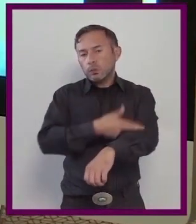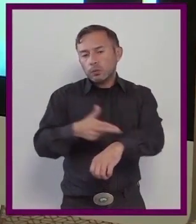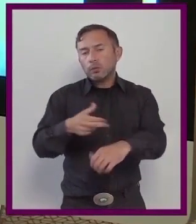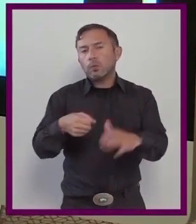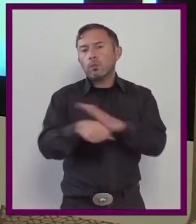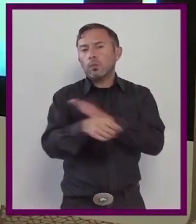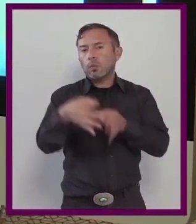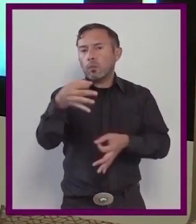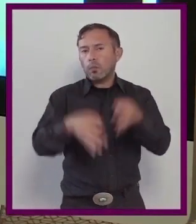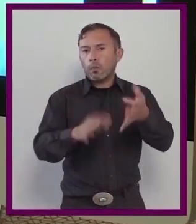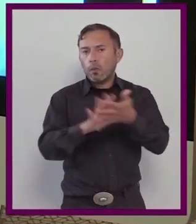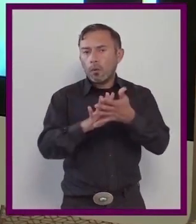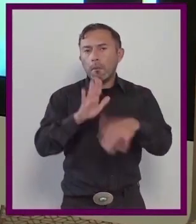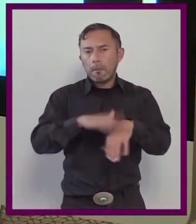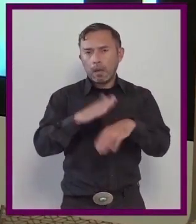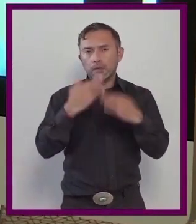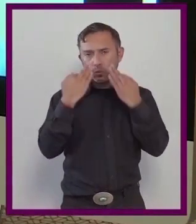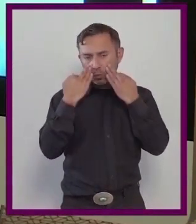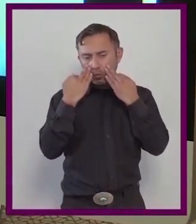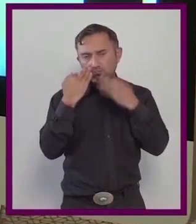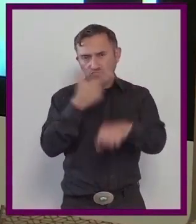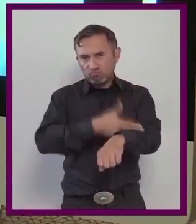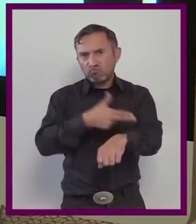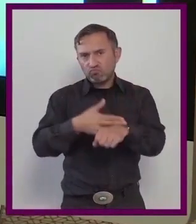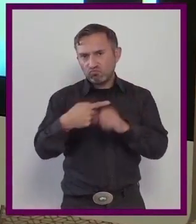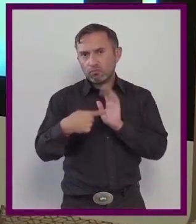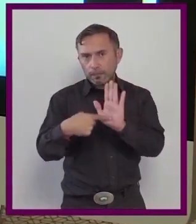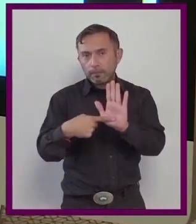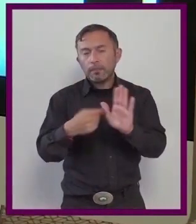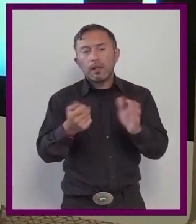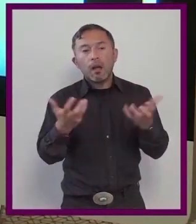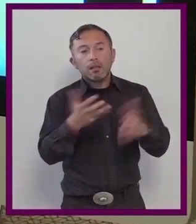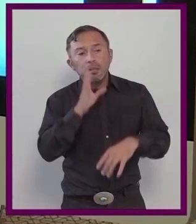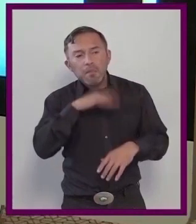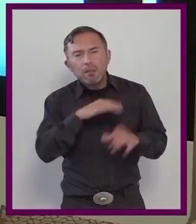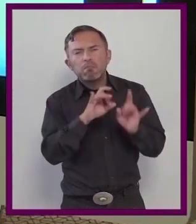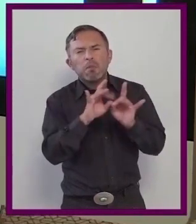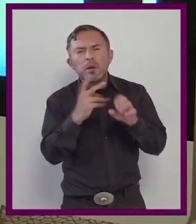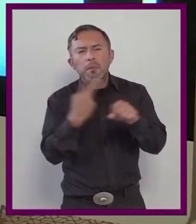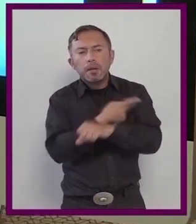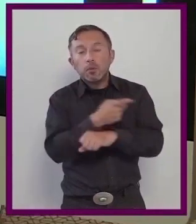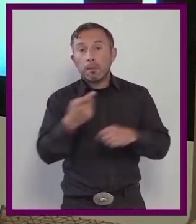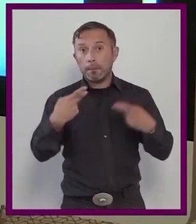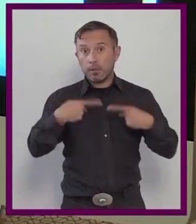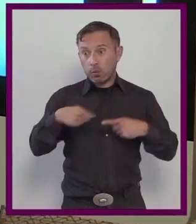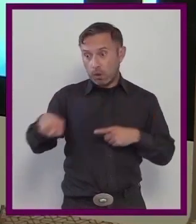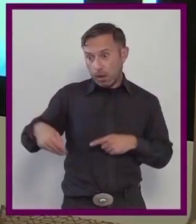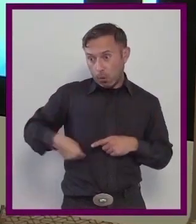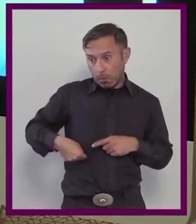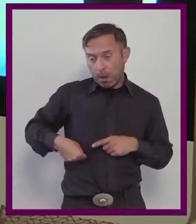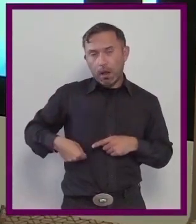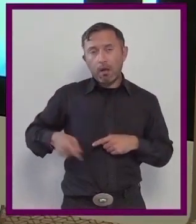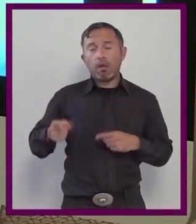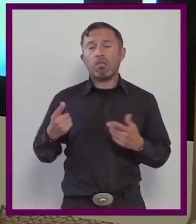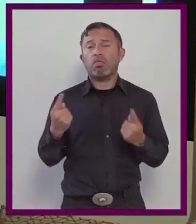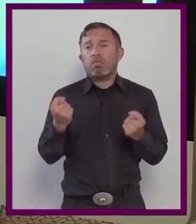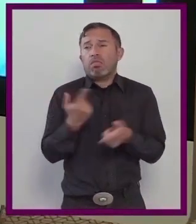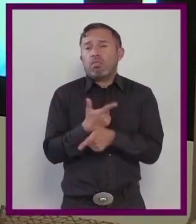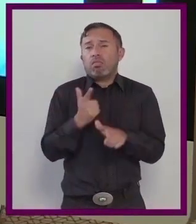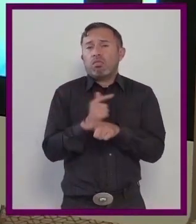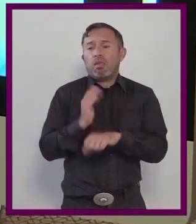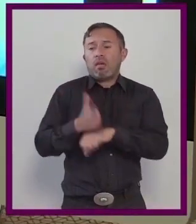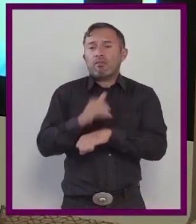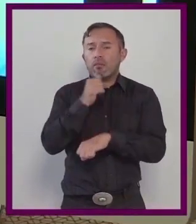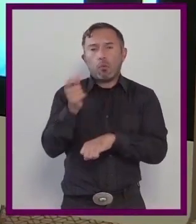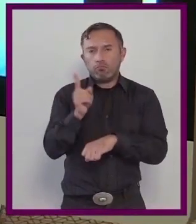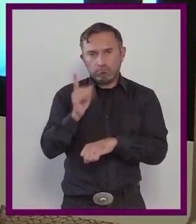más transparente y, sobre todo, el esclarecimiento de los hechos, proteger al inocente, procurar que el